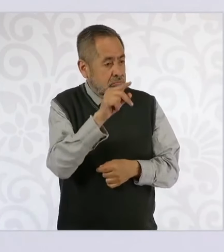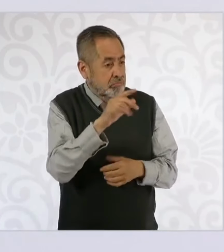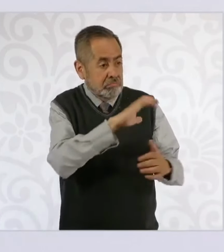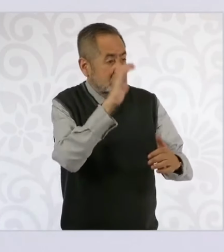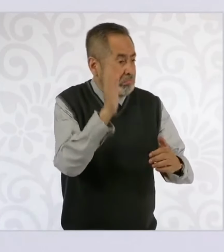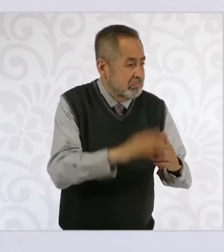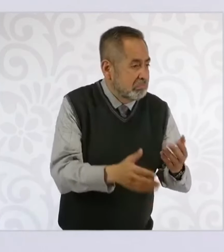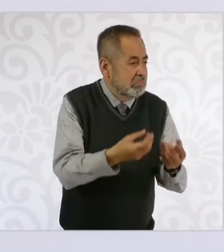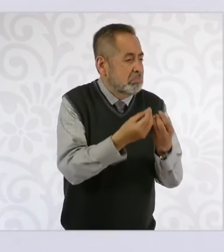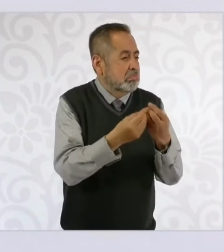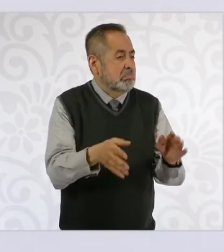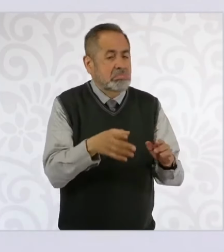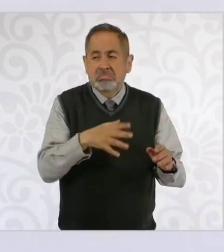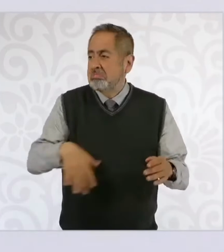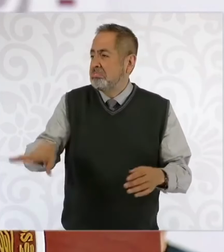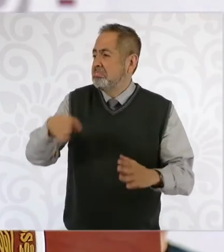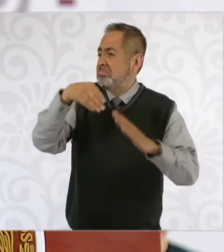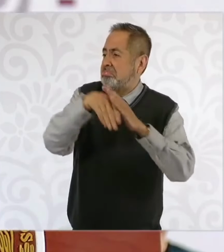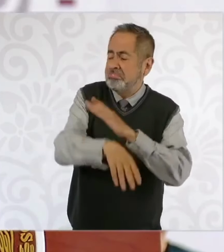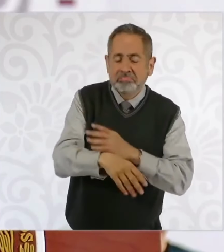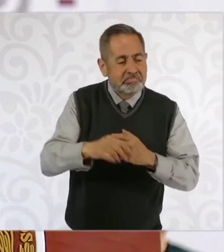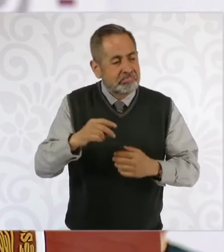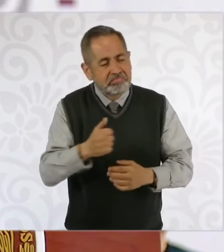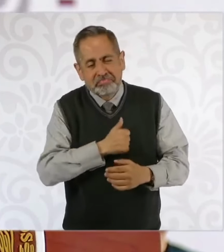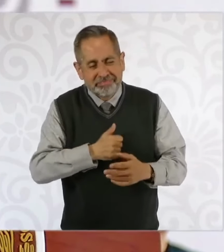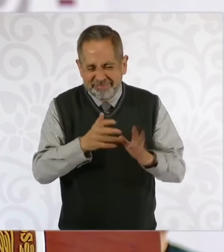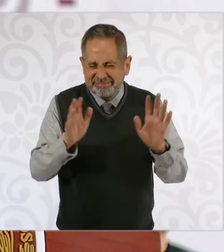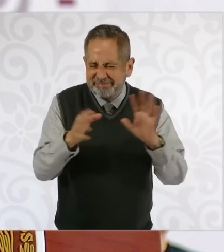civilización. De la civilización.